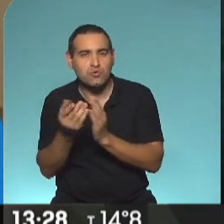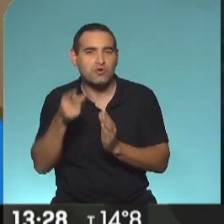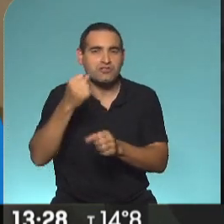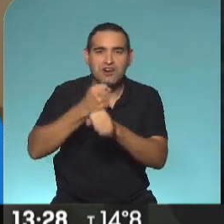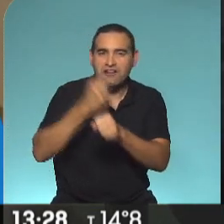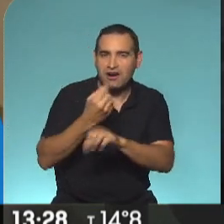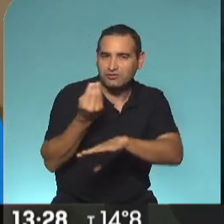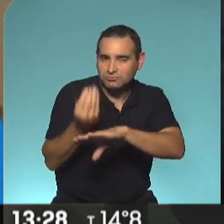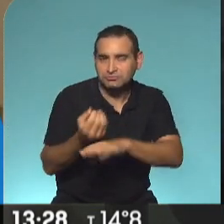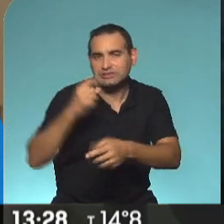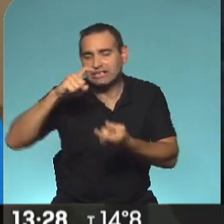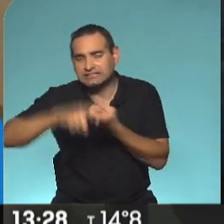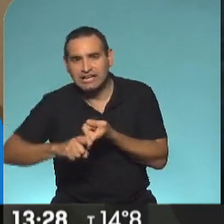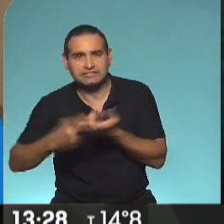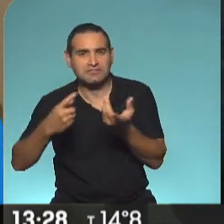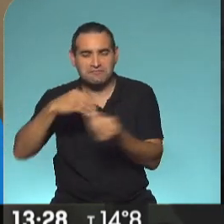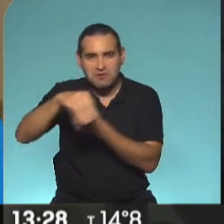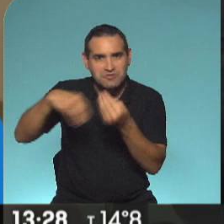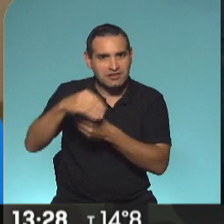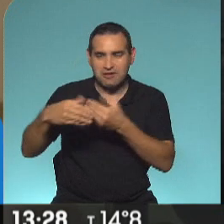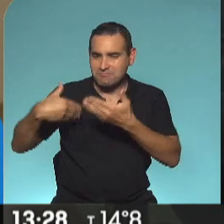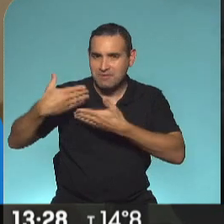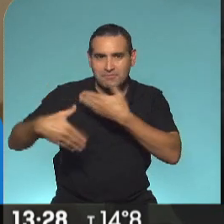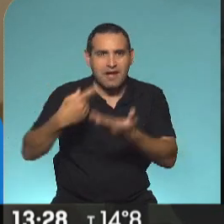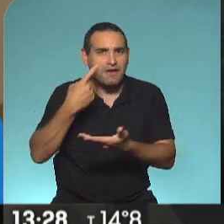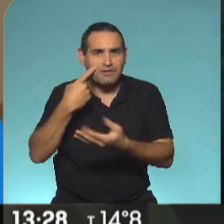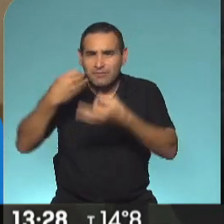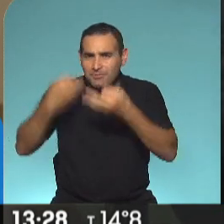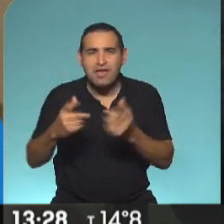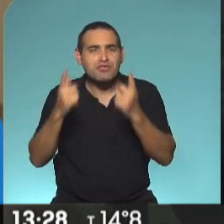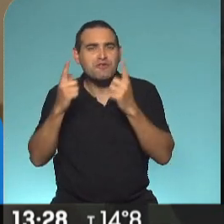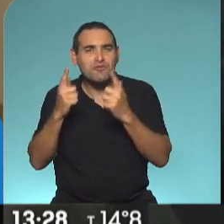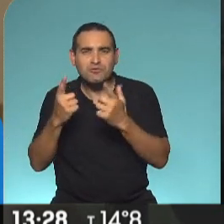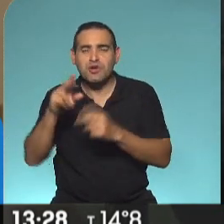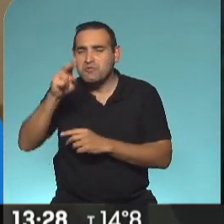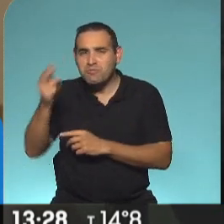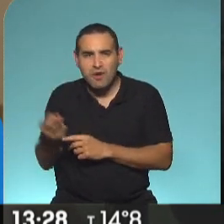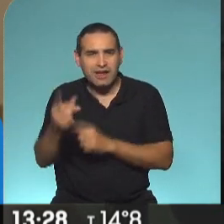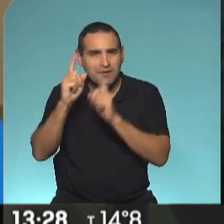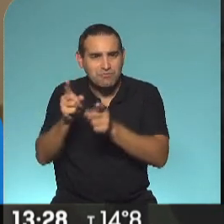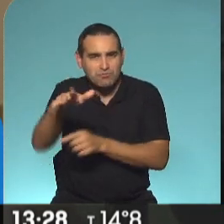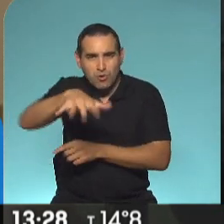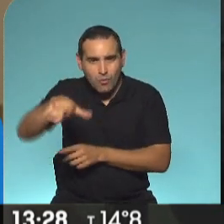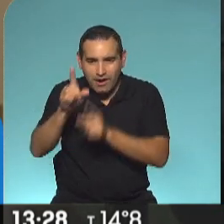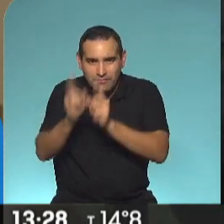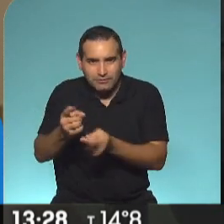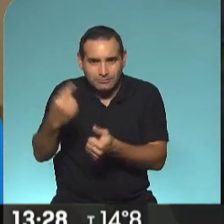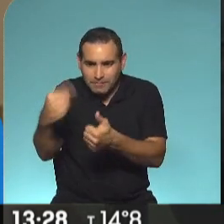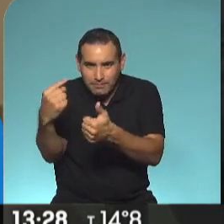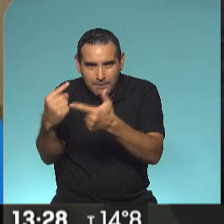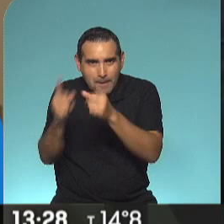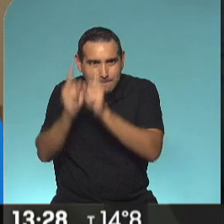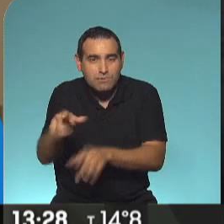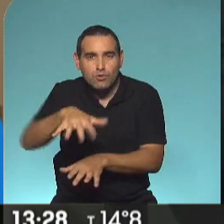un trabajo, de casarse, de hacer su familia, de vivir, de disfrutar y de morirse en el mismo lugar donde vivieron,